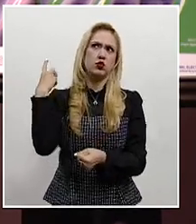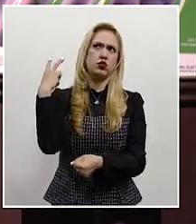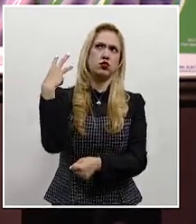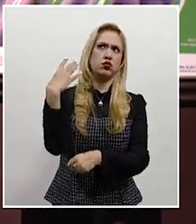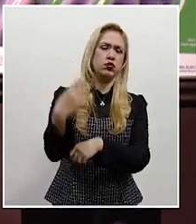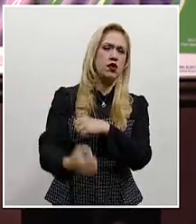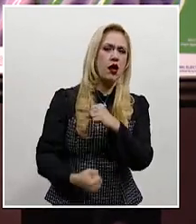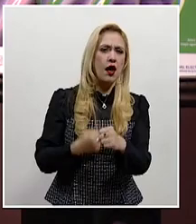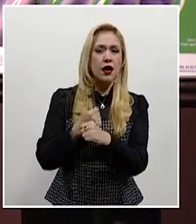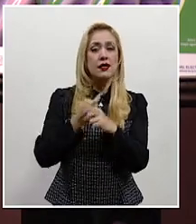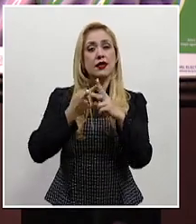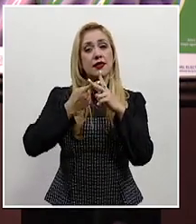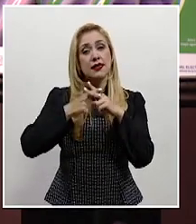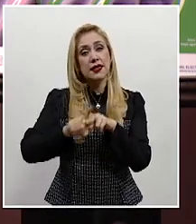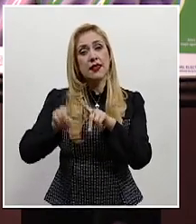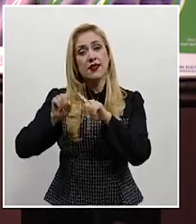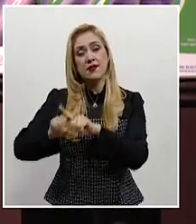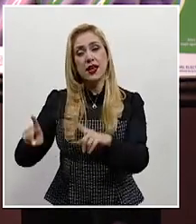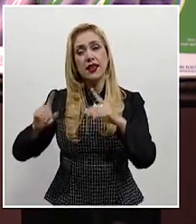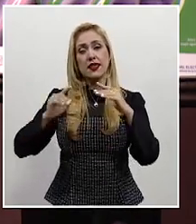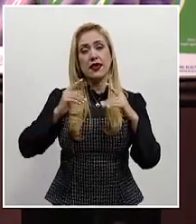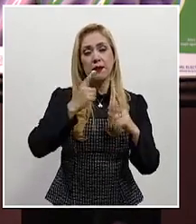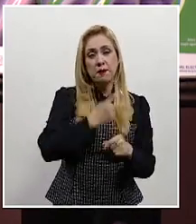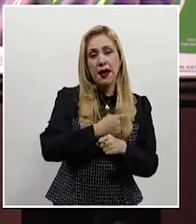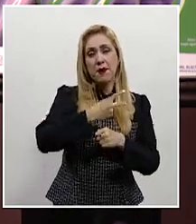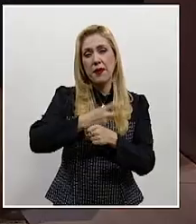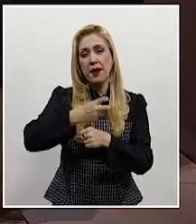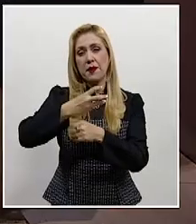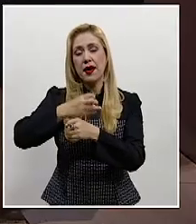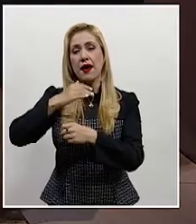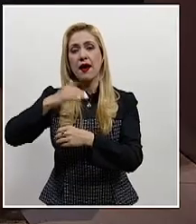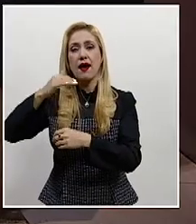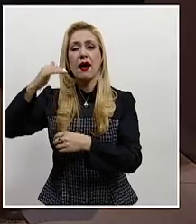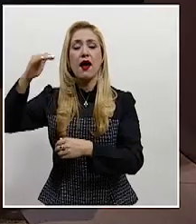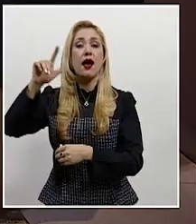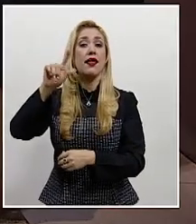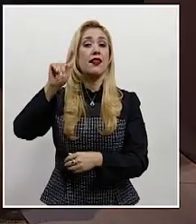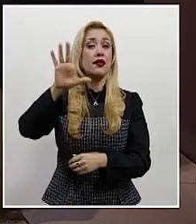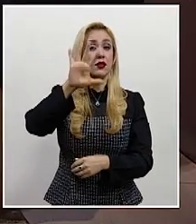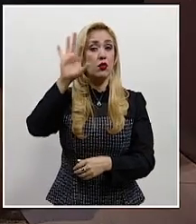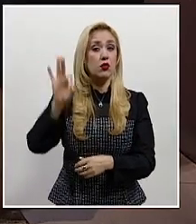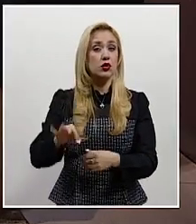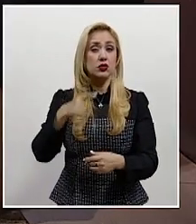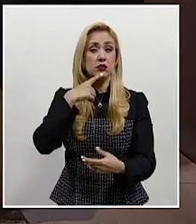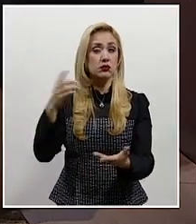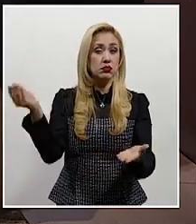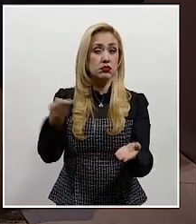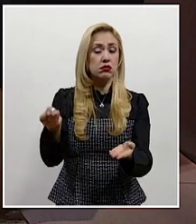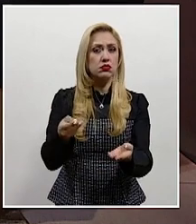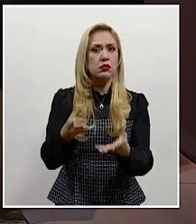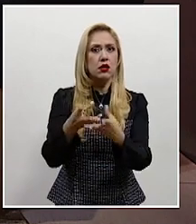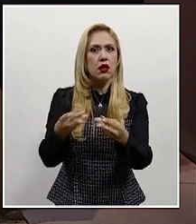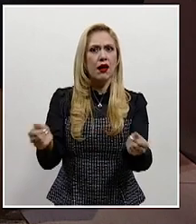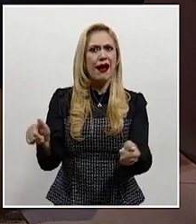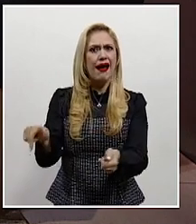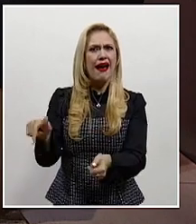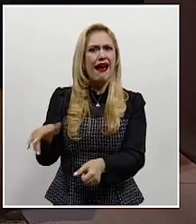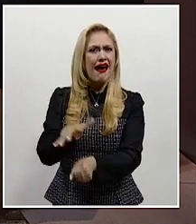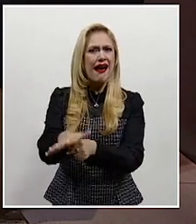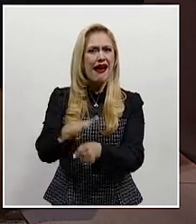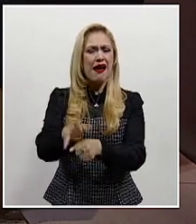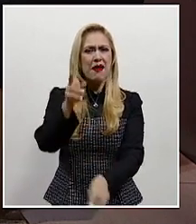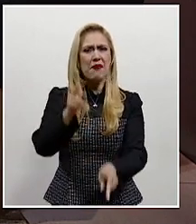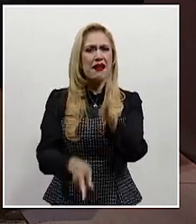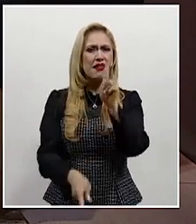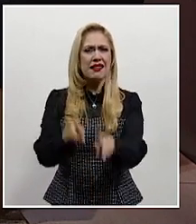de iniciar con las diferentes etapas? Pues que el 75% de los asuntos se están resolviendo a través de la conciliación.